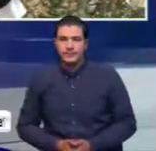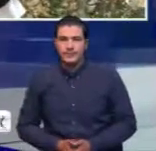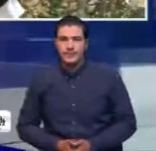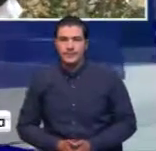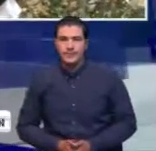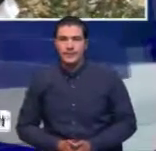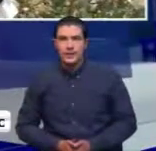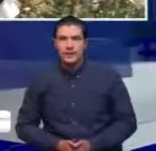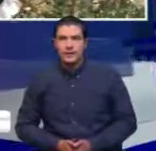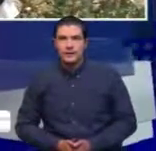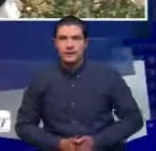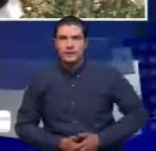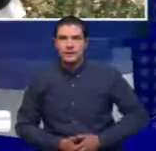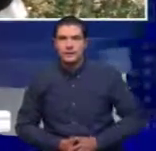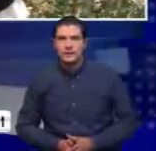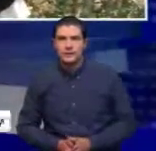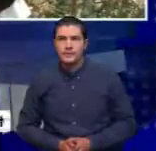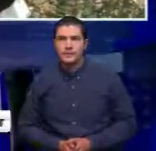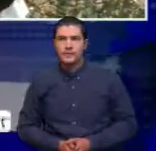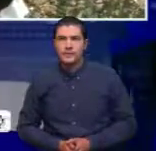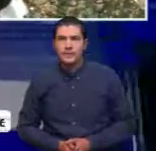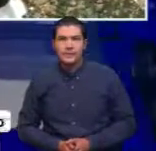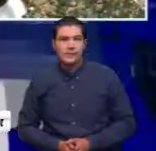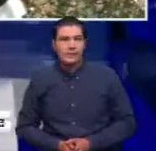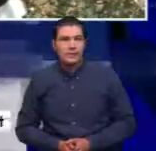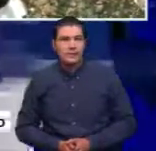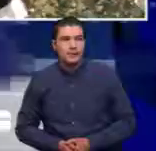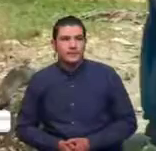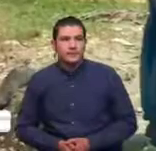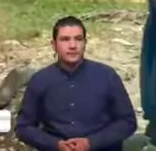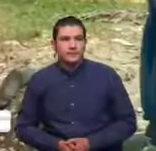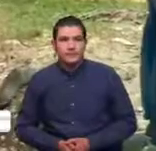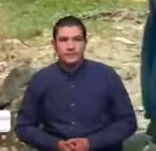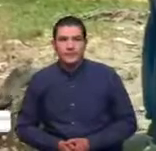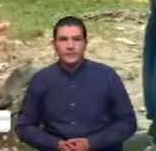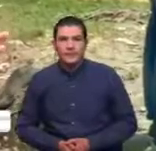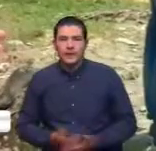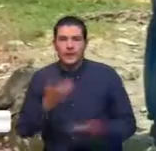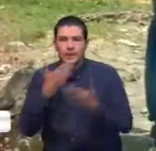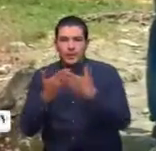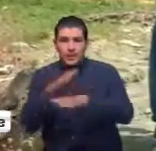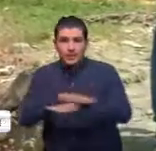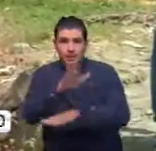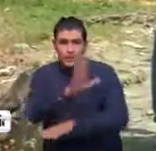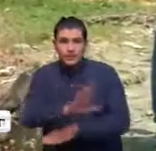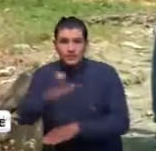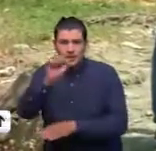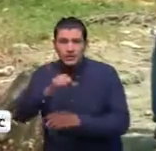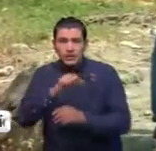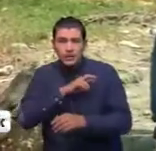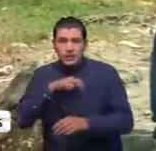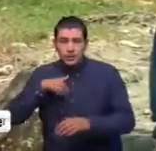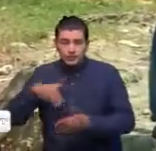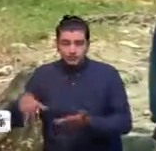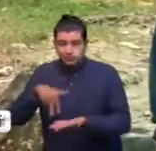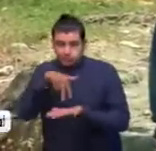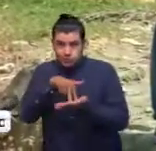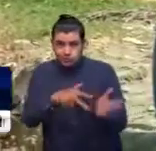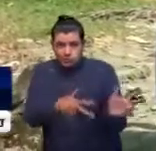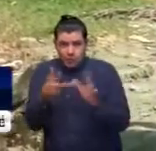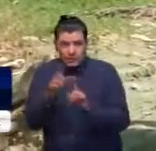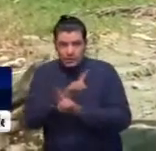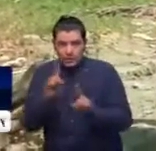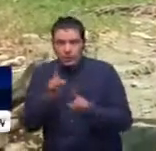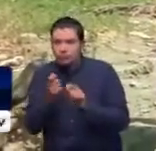Karen, para usted muy buenas tardes y para los televidentes, no estamos en el puente, estamos muy cerca de este puente internacional Simón Bolívar, en